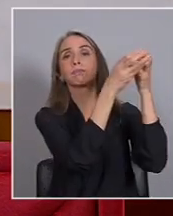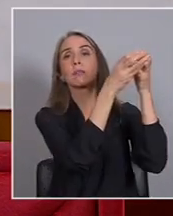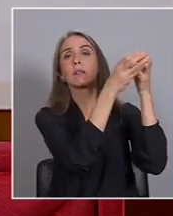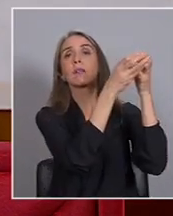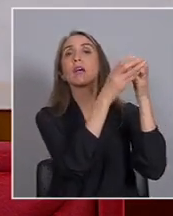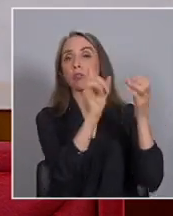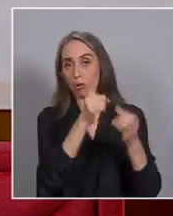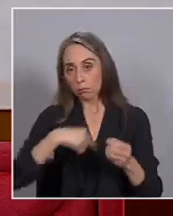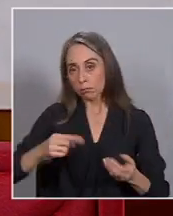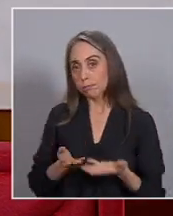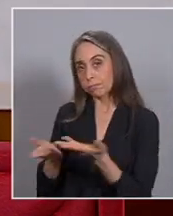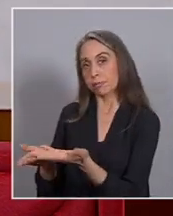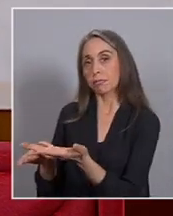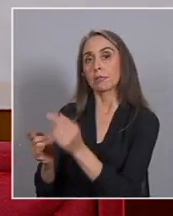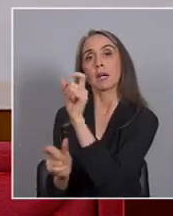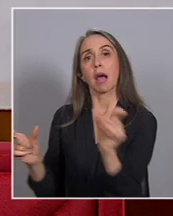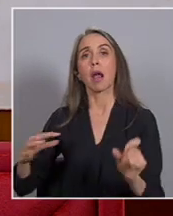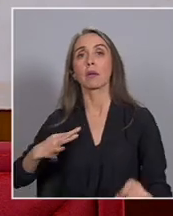pueblo.